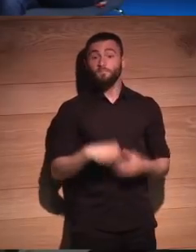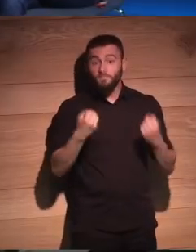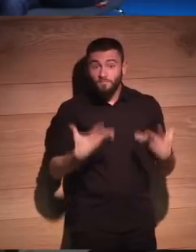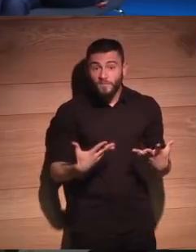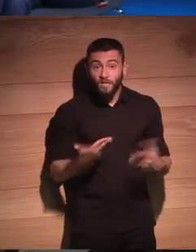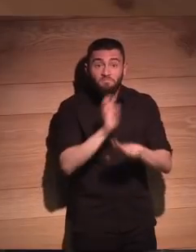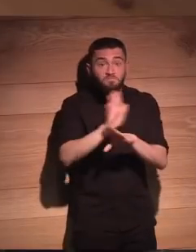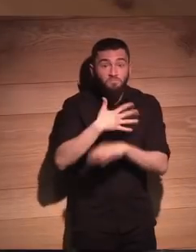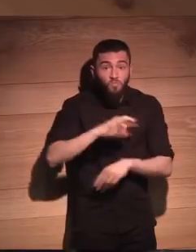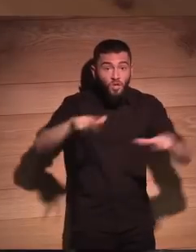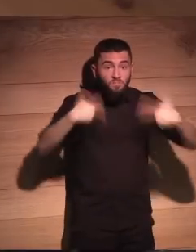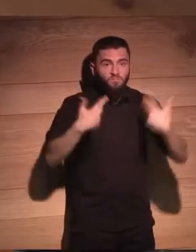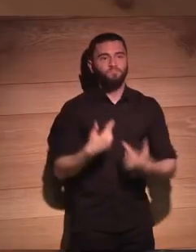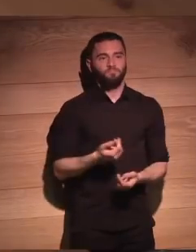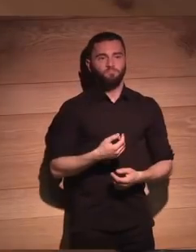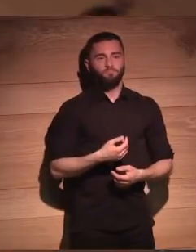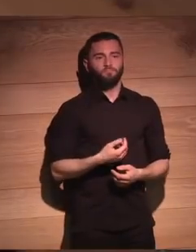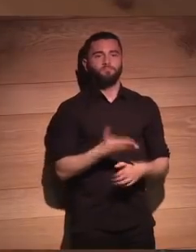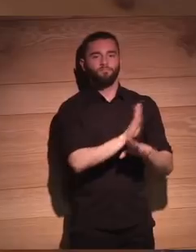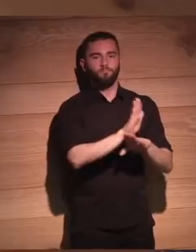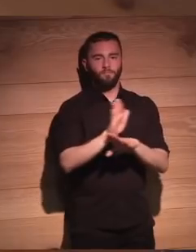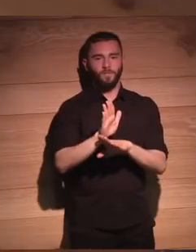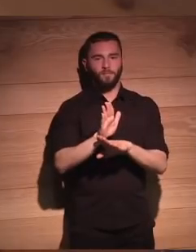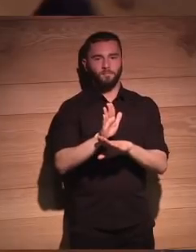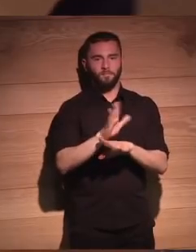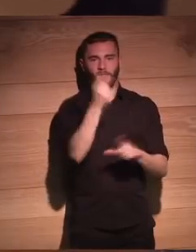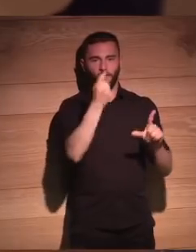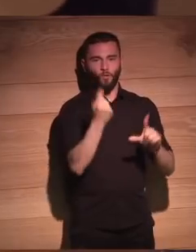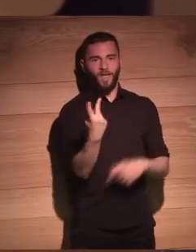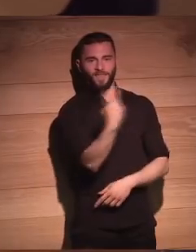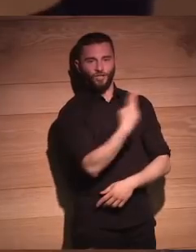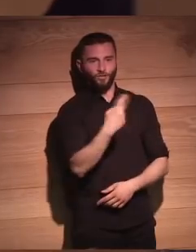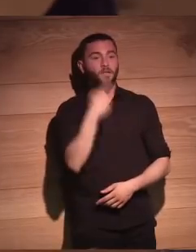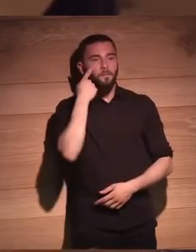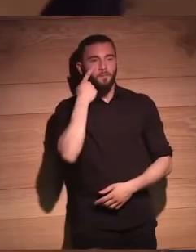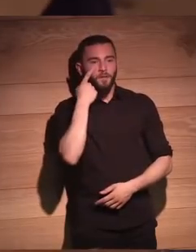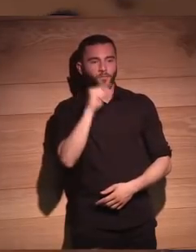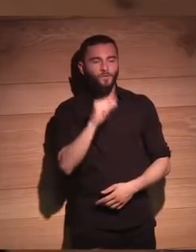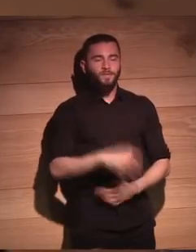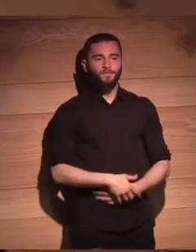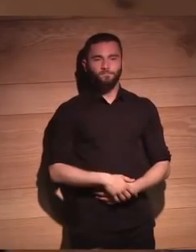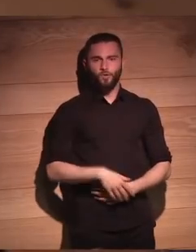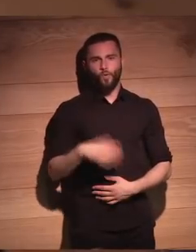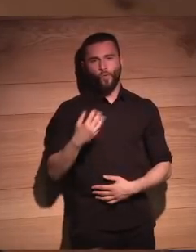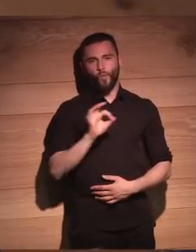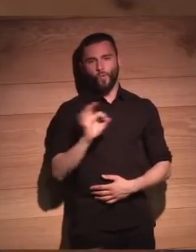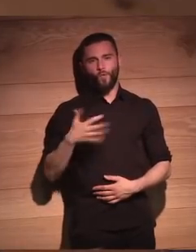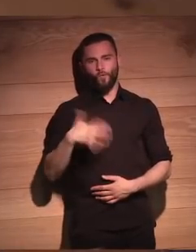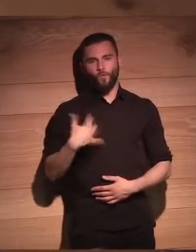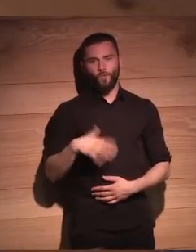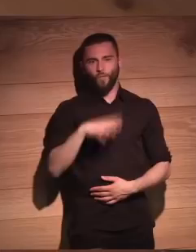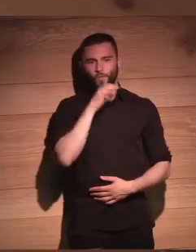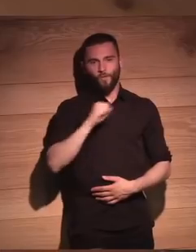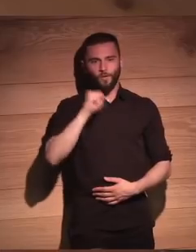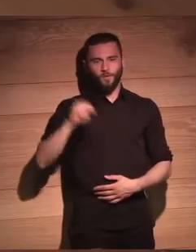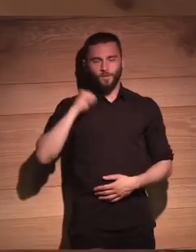Sí, enseñar un podemos mirar un poquito a nuestros dibujantes que están... ¡Oh! poco. A ver, Fantástico. ¿se